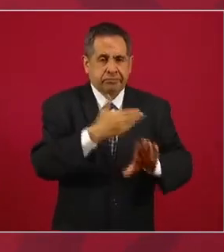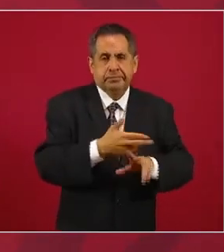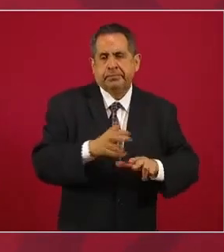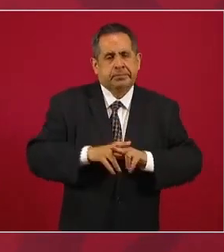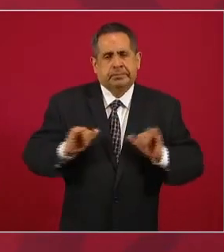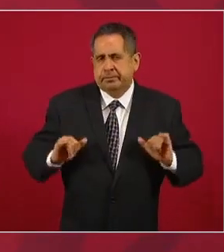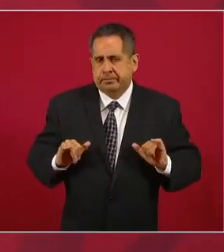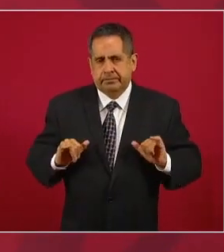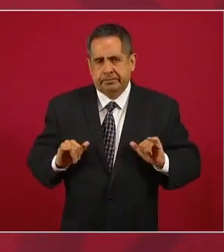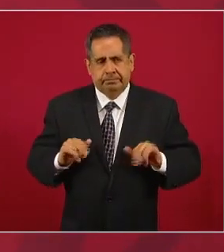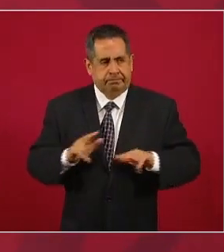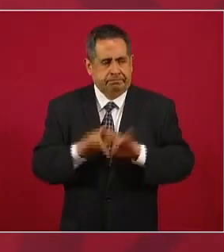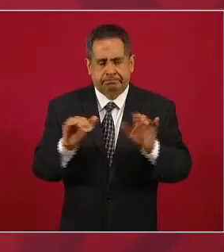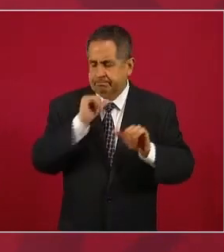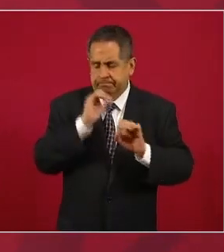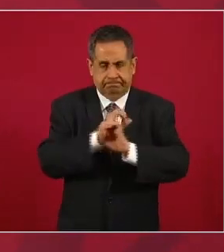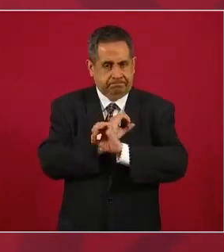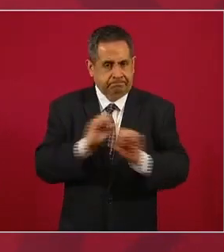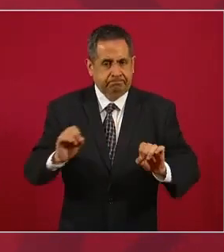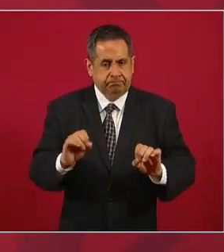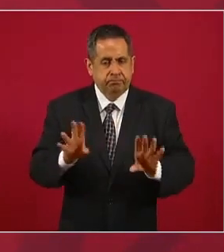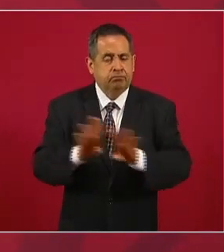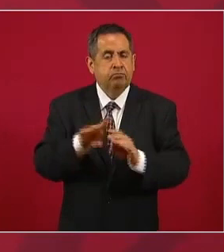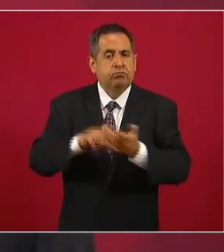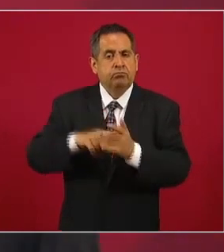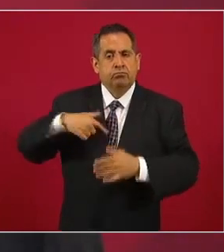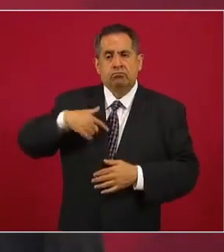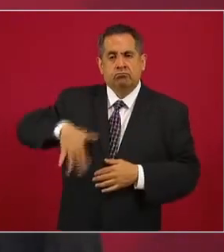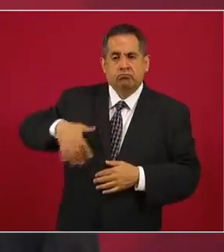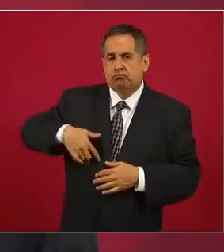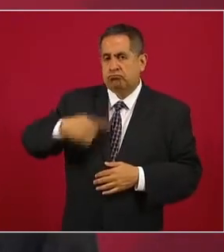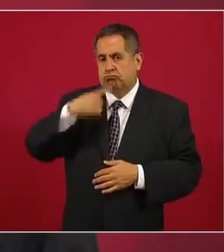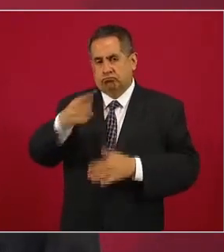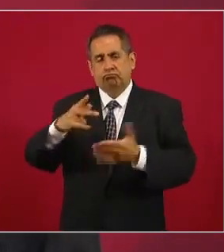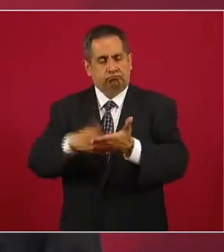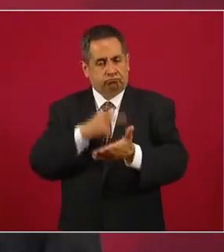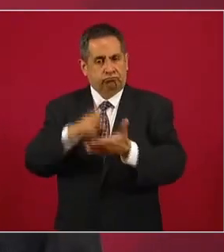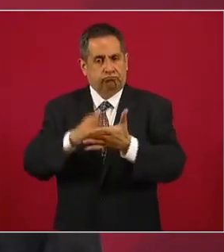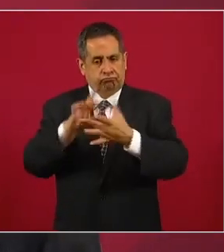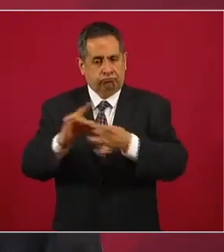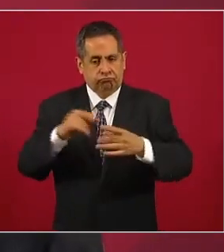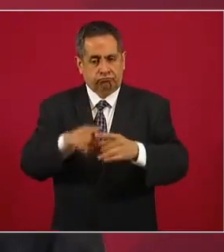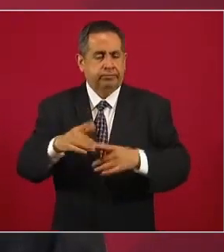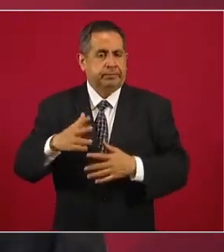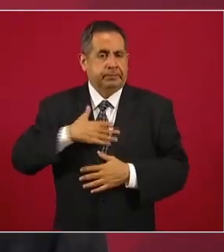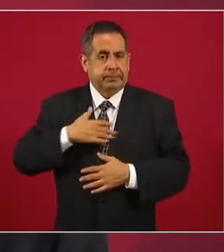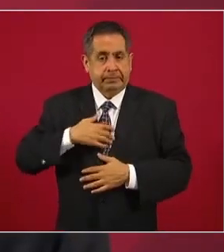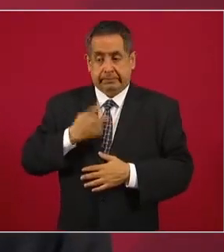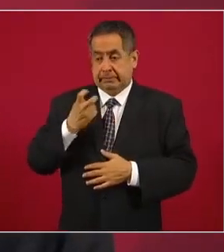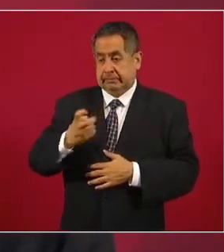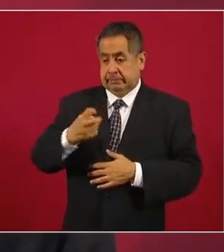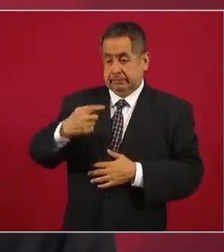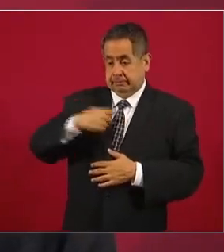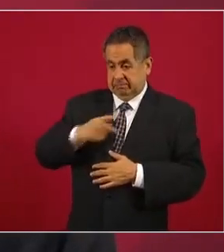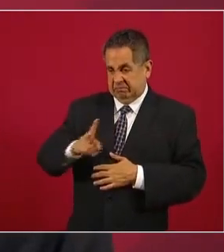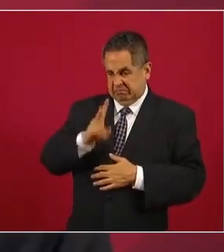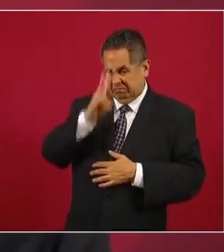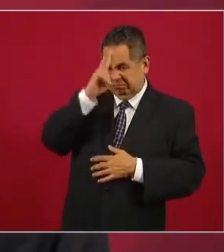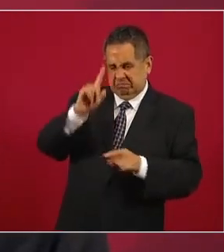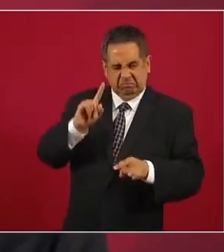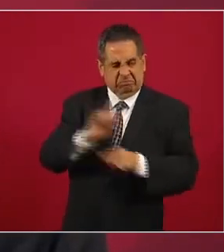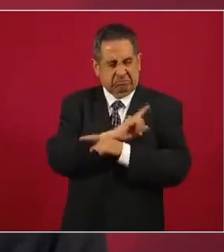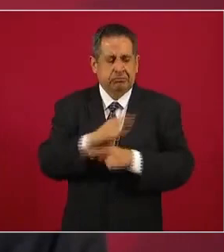contra nadie, porque como lo he afirmado en numerosas ocasiones, no es mi fuerte la